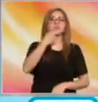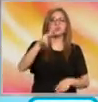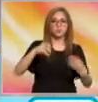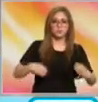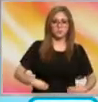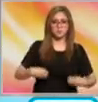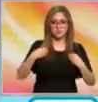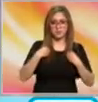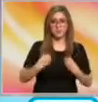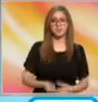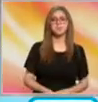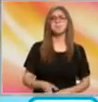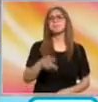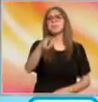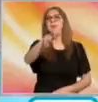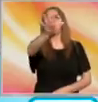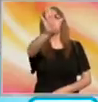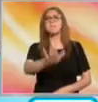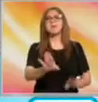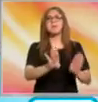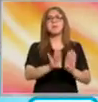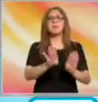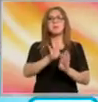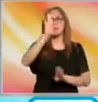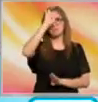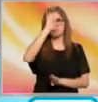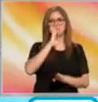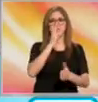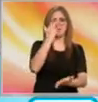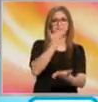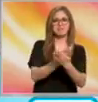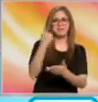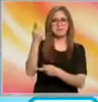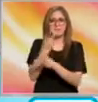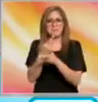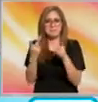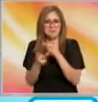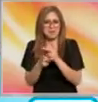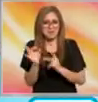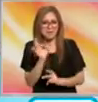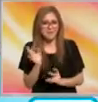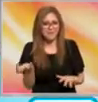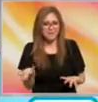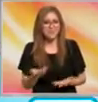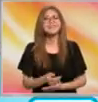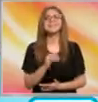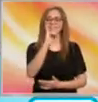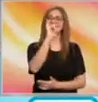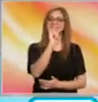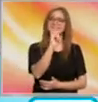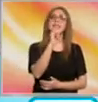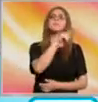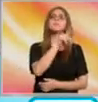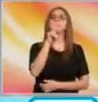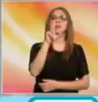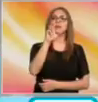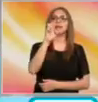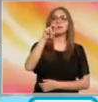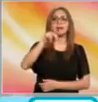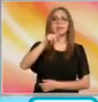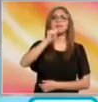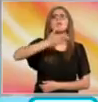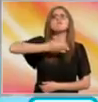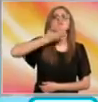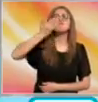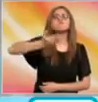la preparatoria. Ajá. Más o menos así Sí, funcionaba, ¿no? así es. Oye, Sí. Jaime, se ha puesto varias veces Rent Sí. aquí en la Ciudad de